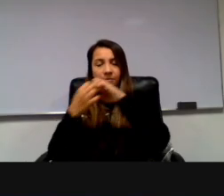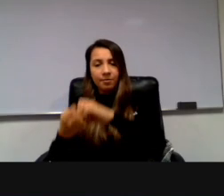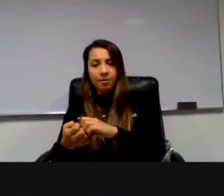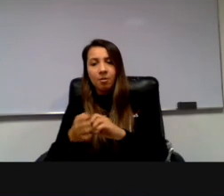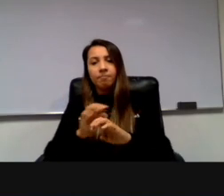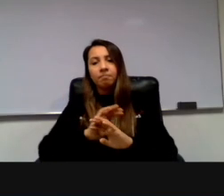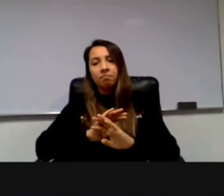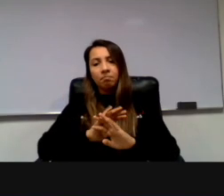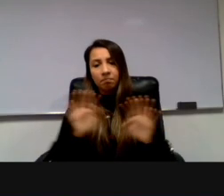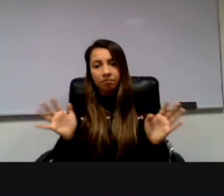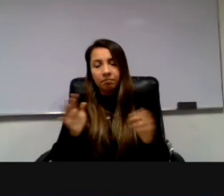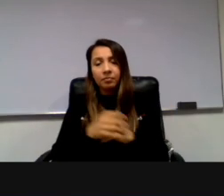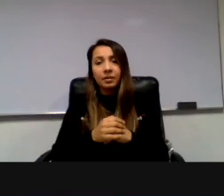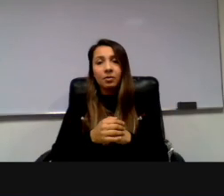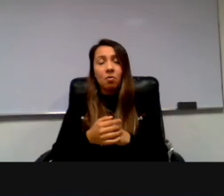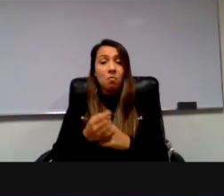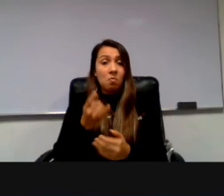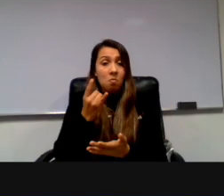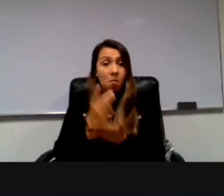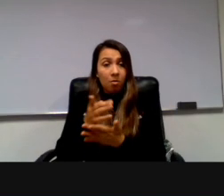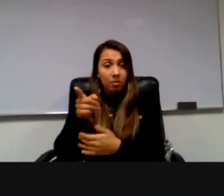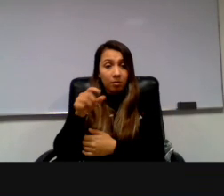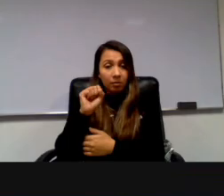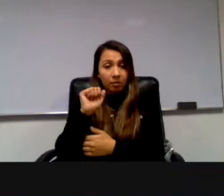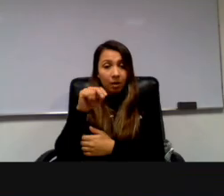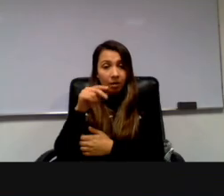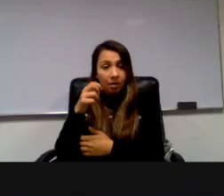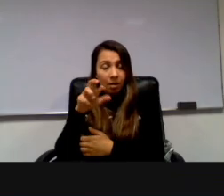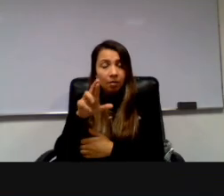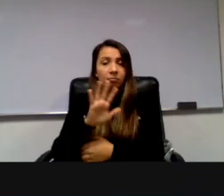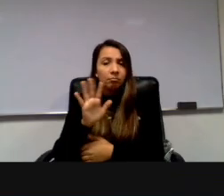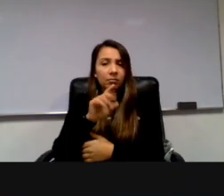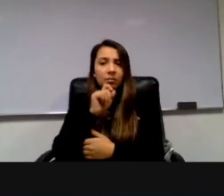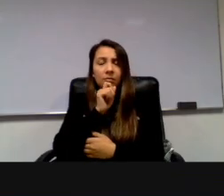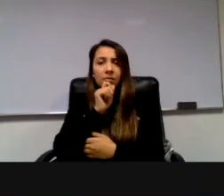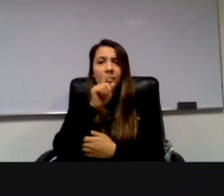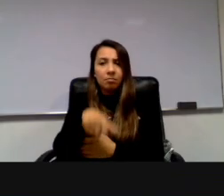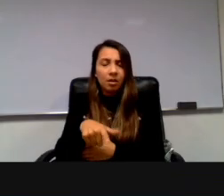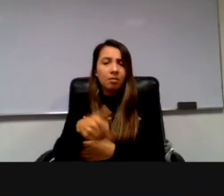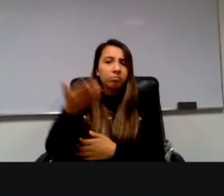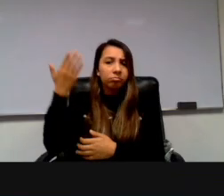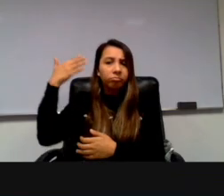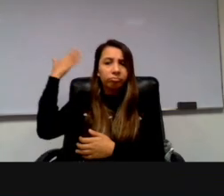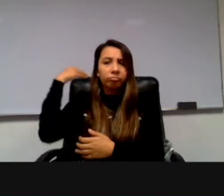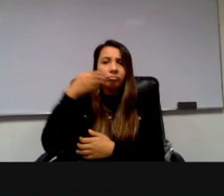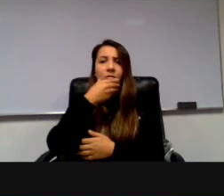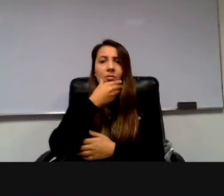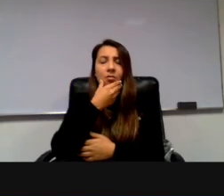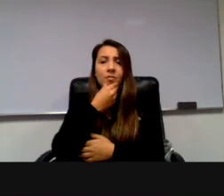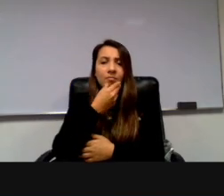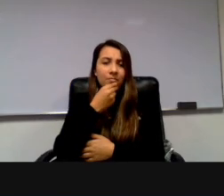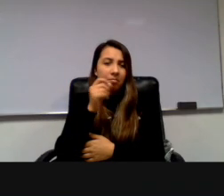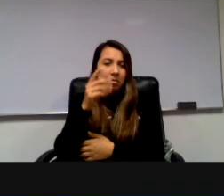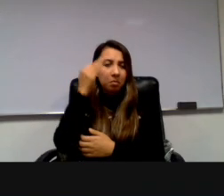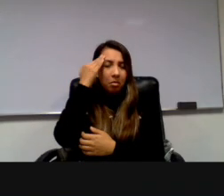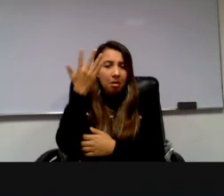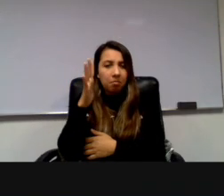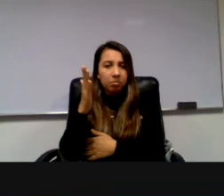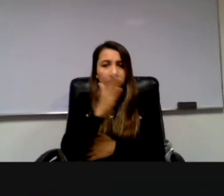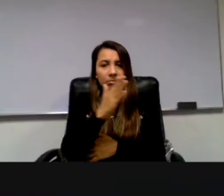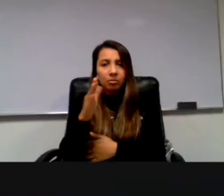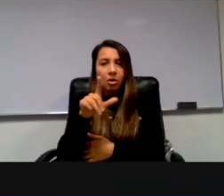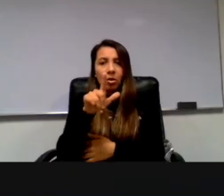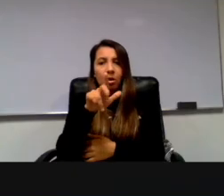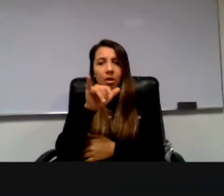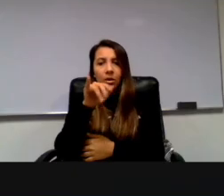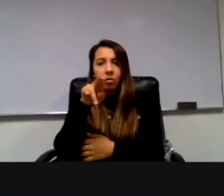Bueno, Sanger no fue el único. También por aquellas épocas, Emil Zuckerkandl y Linus Pauling,